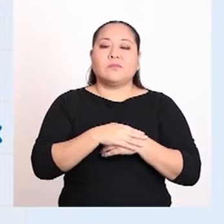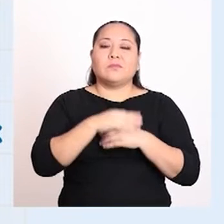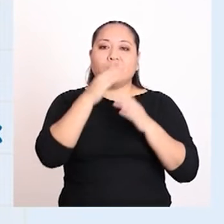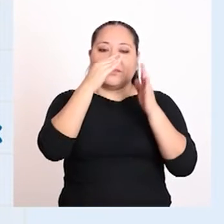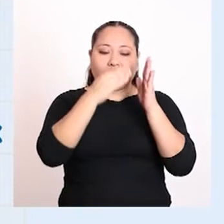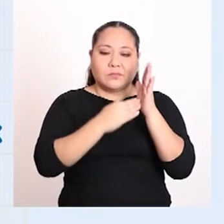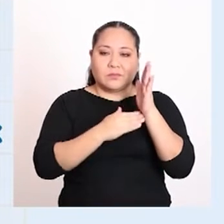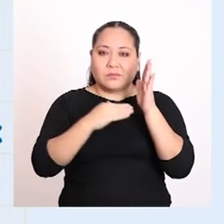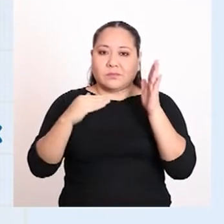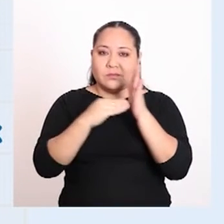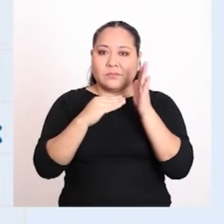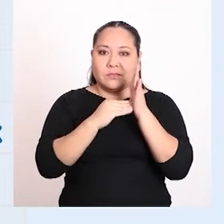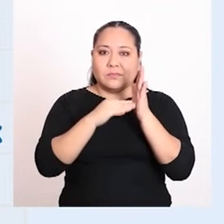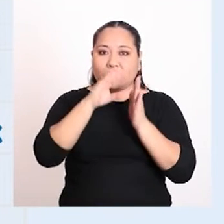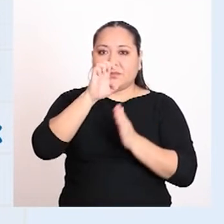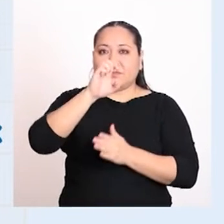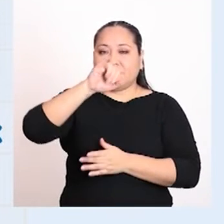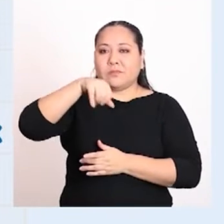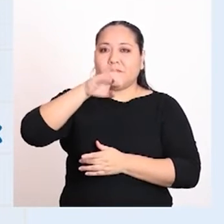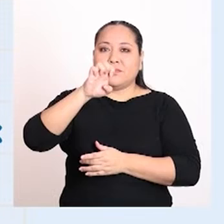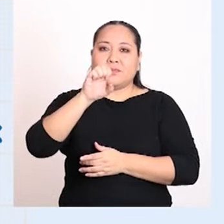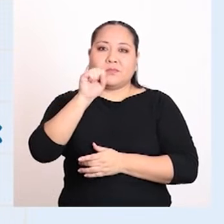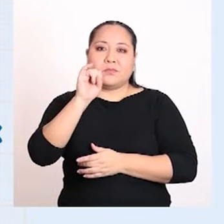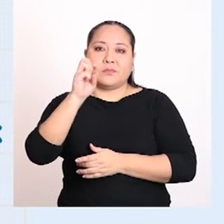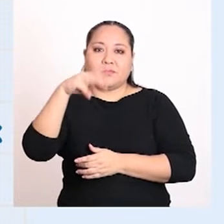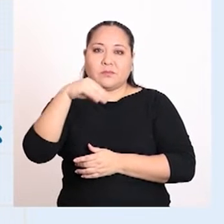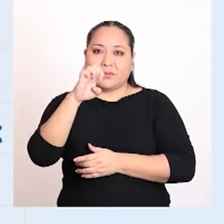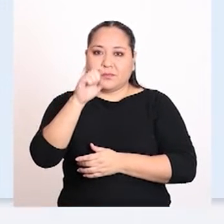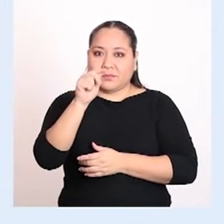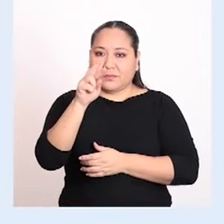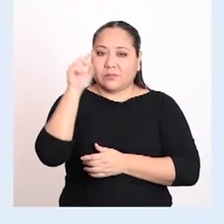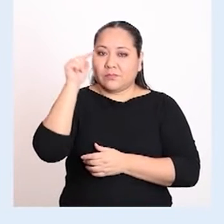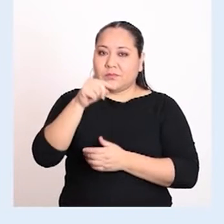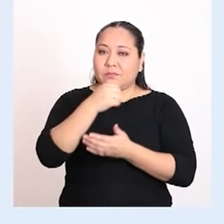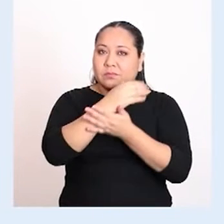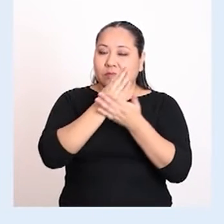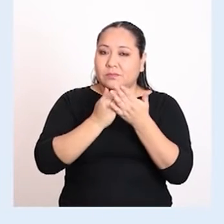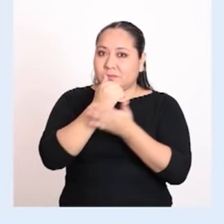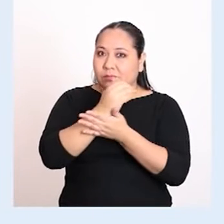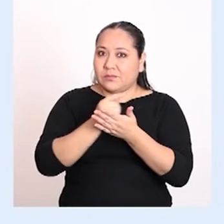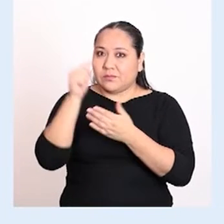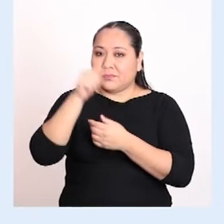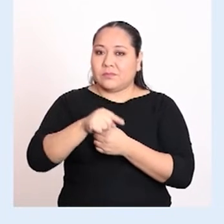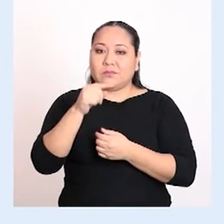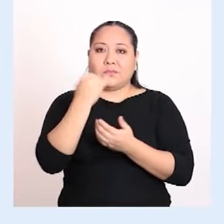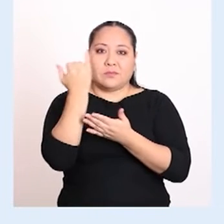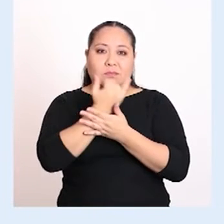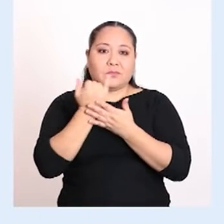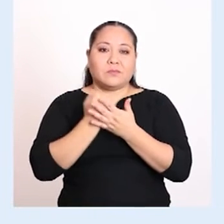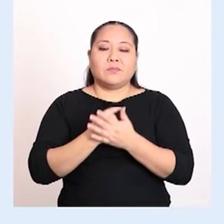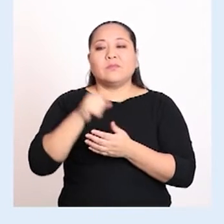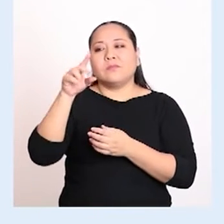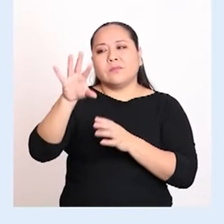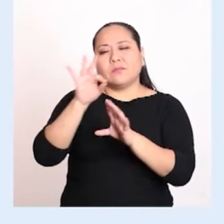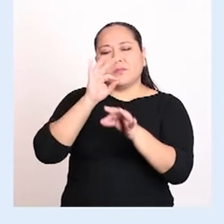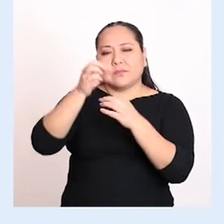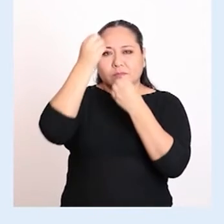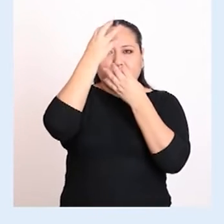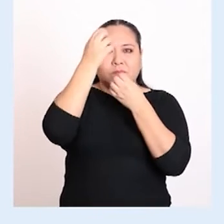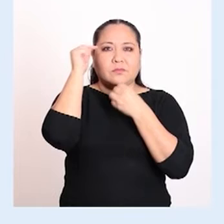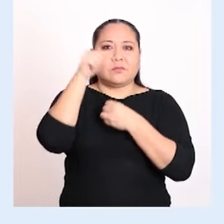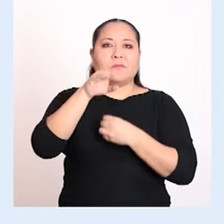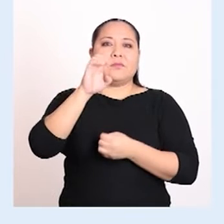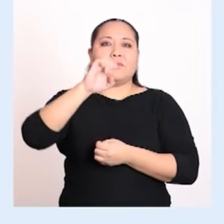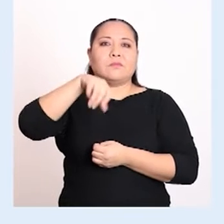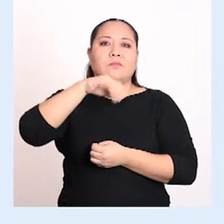simetría, que es otro de los elementos de la parábola. He encontrado información sobre el eje